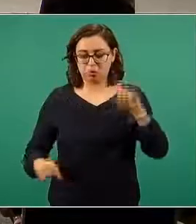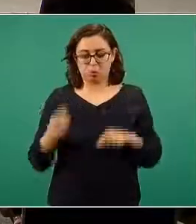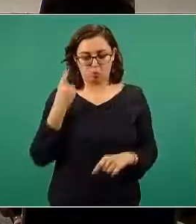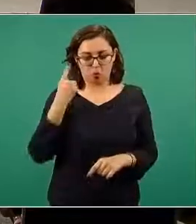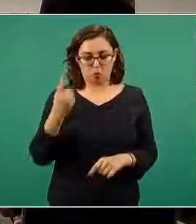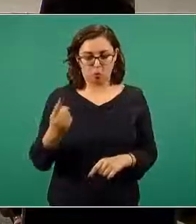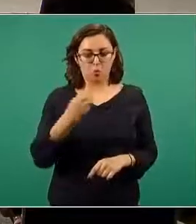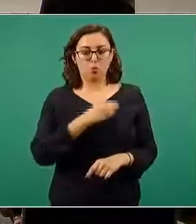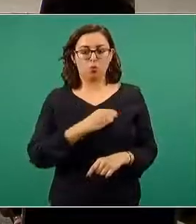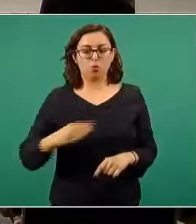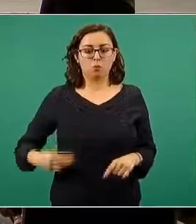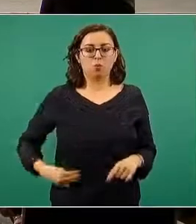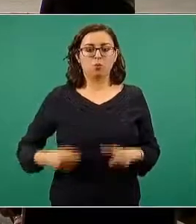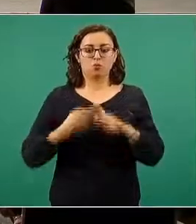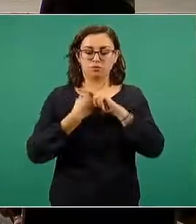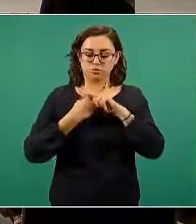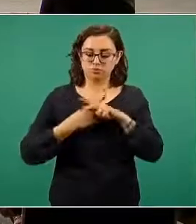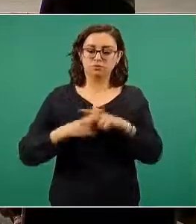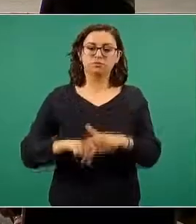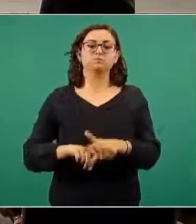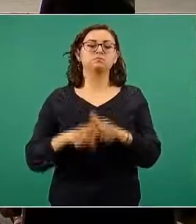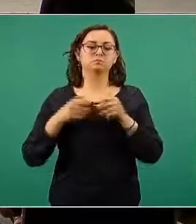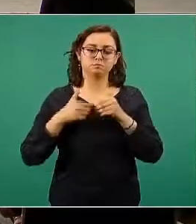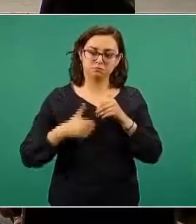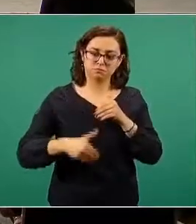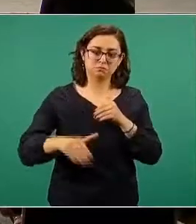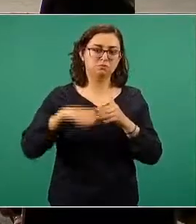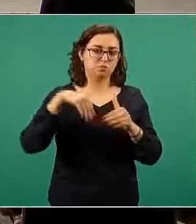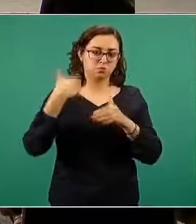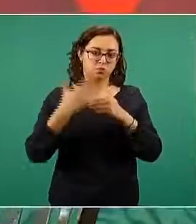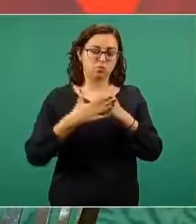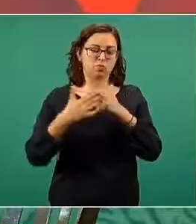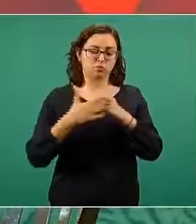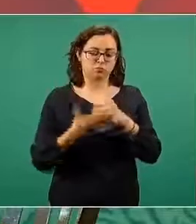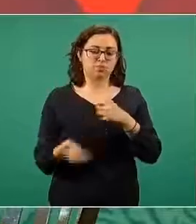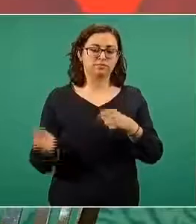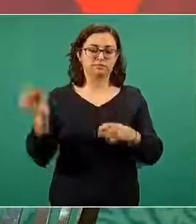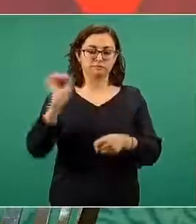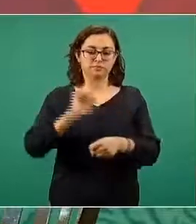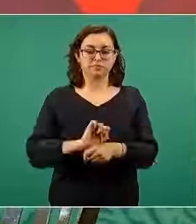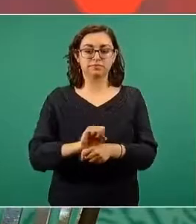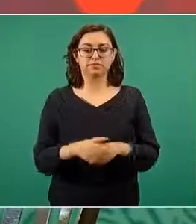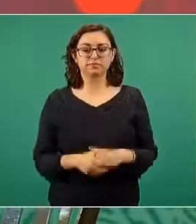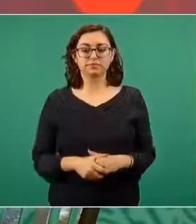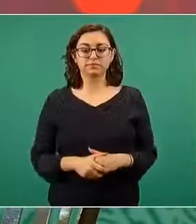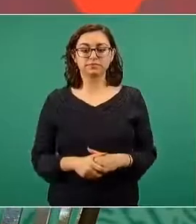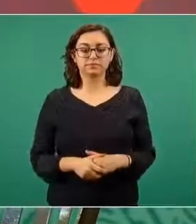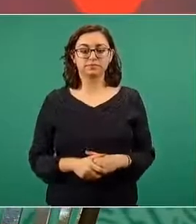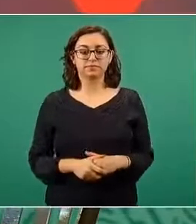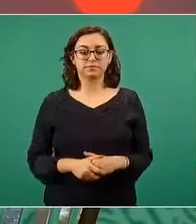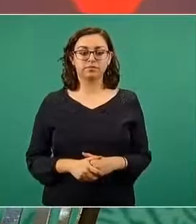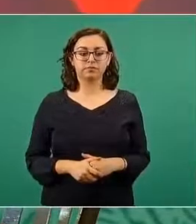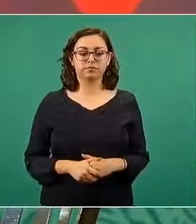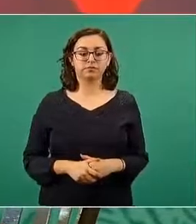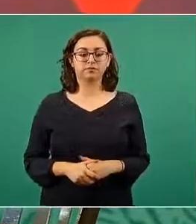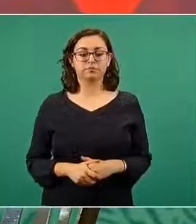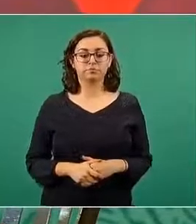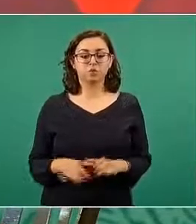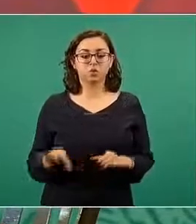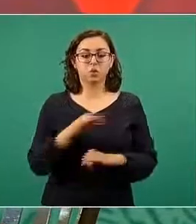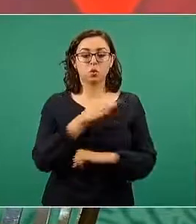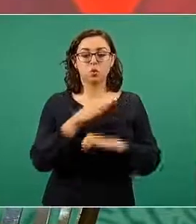un municipio de las 32 entidades federativas de nuestro país. Y